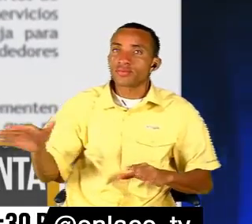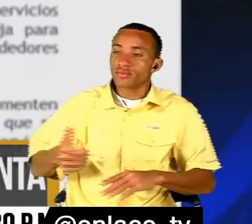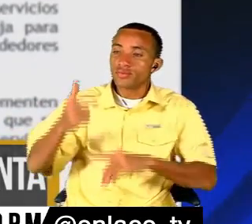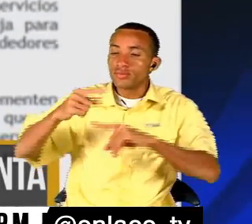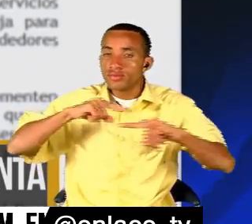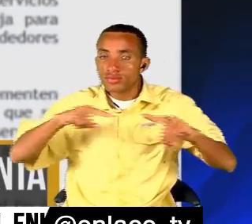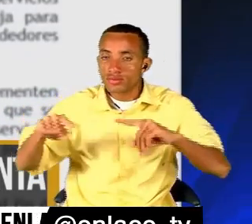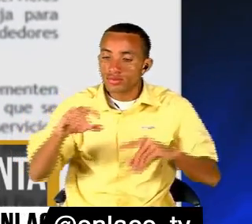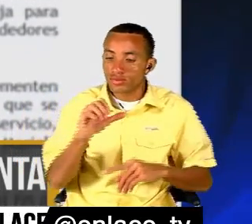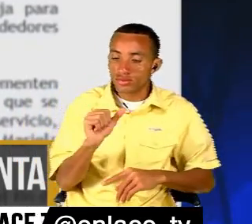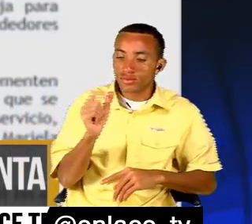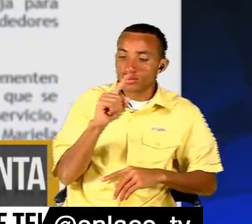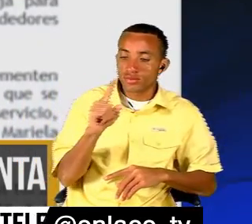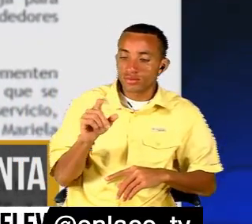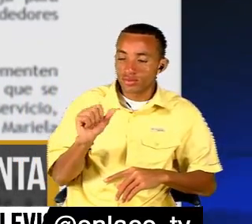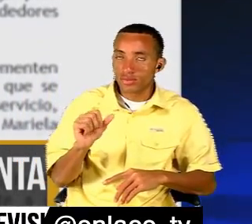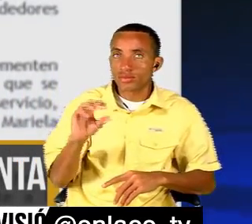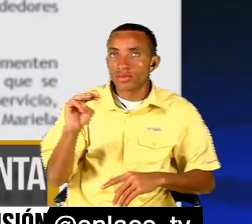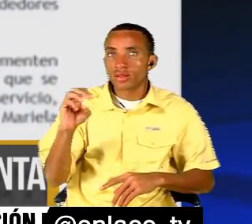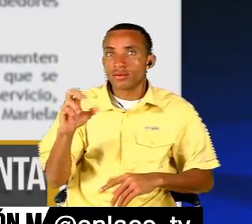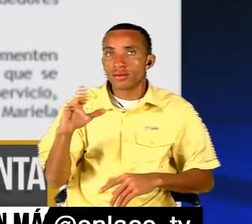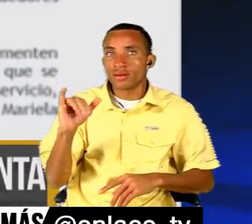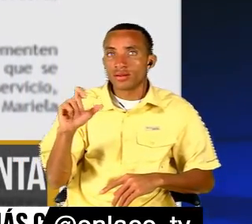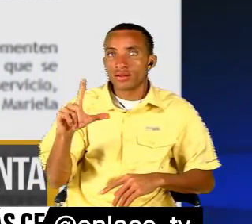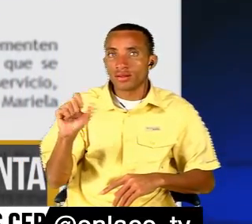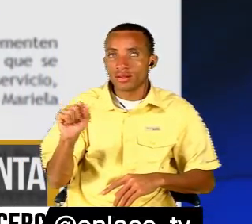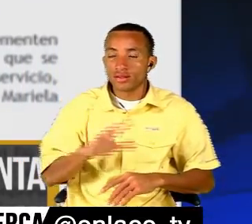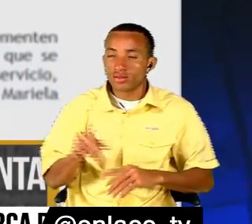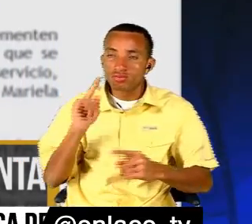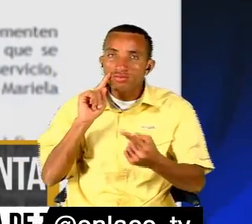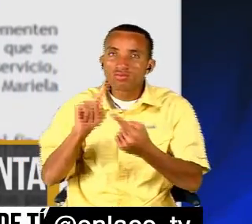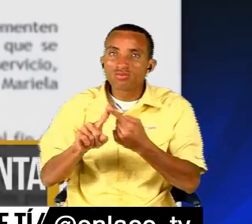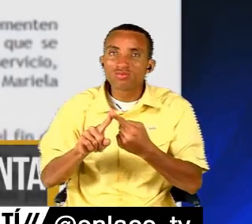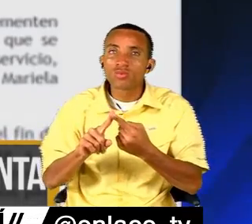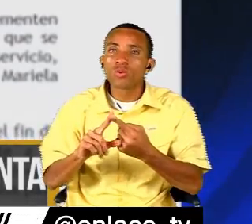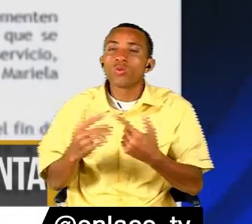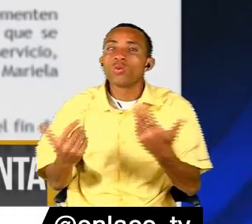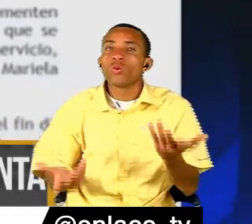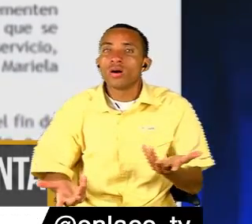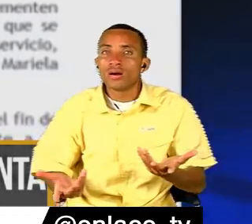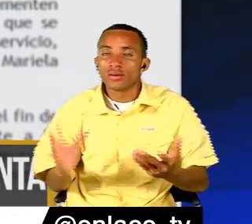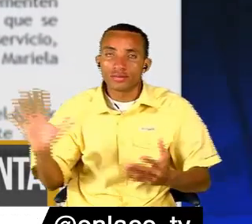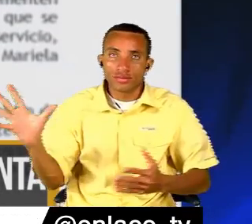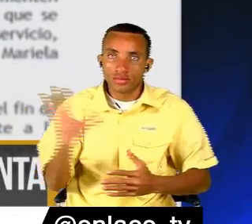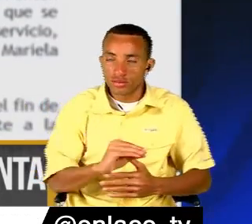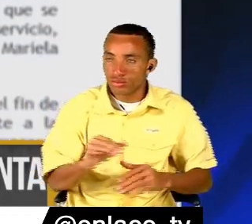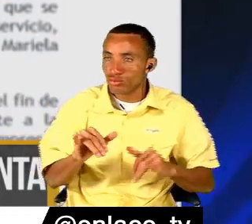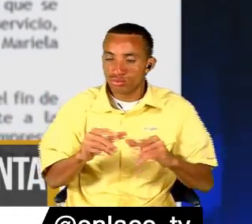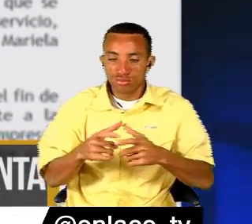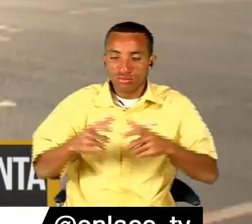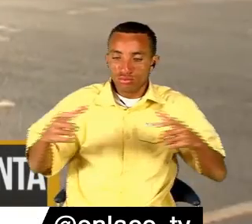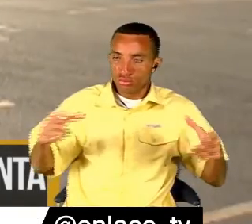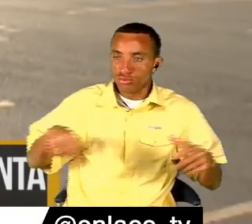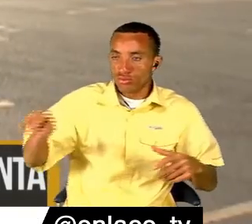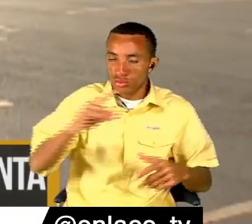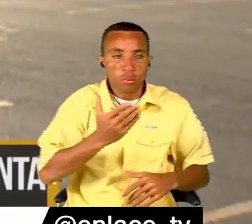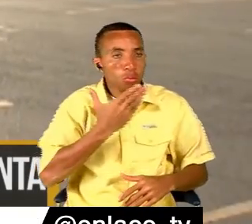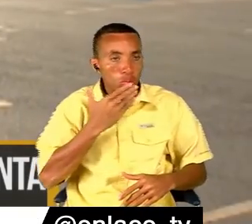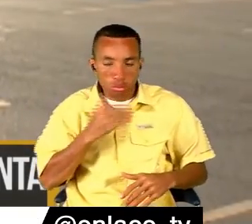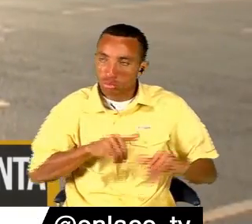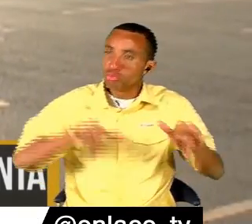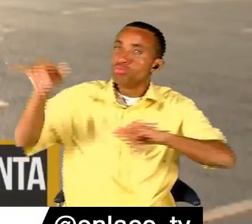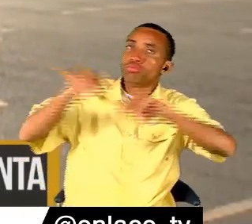SAS, Mariela Vergara, afirma que el objetivo es implementar las acciones correspondientes para la satisfacción de los usuarios. Puntualizó